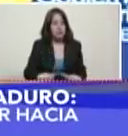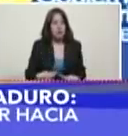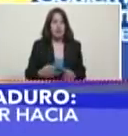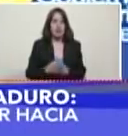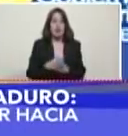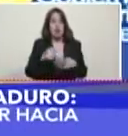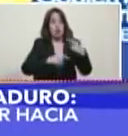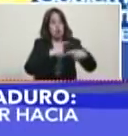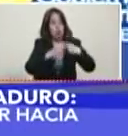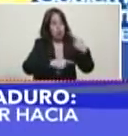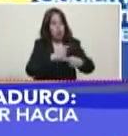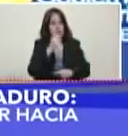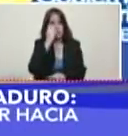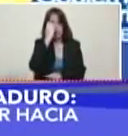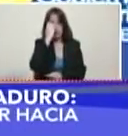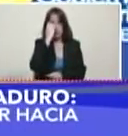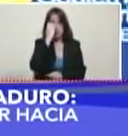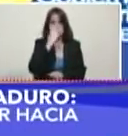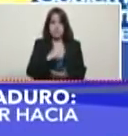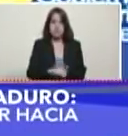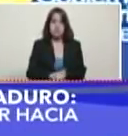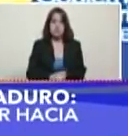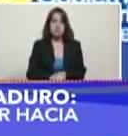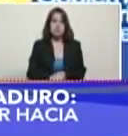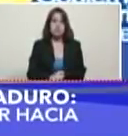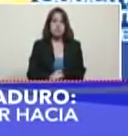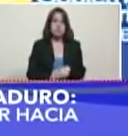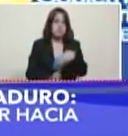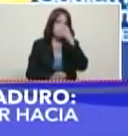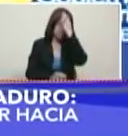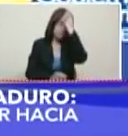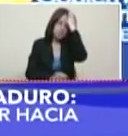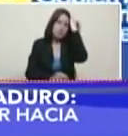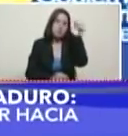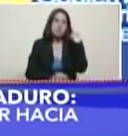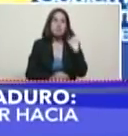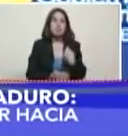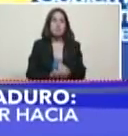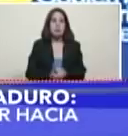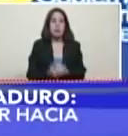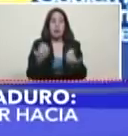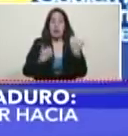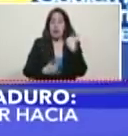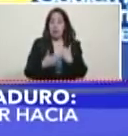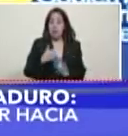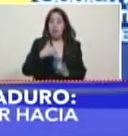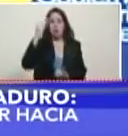los días, todos los días. El miércoles llega